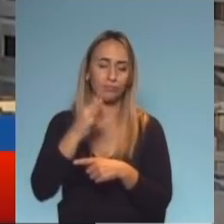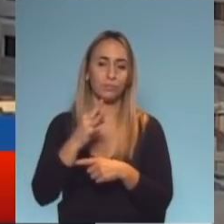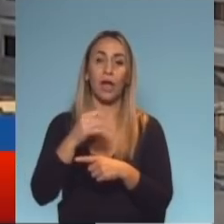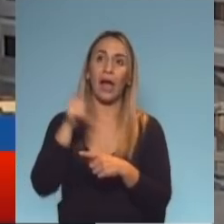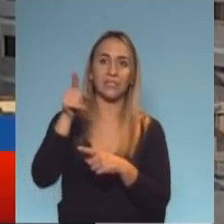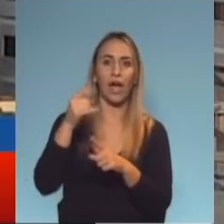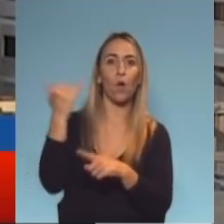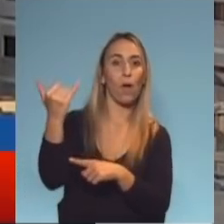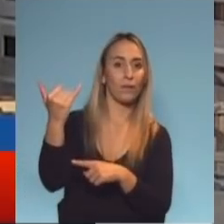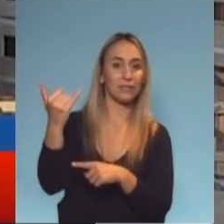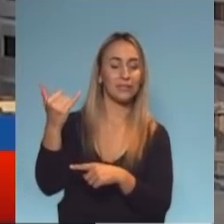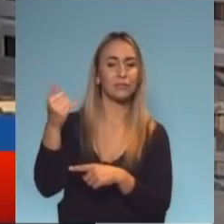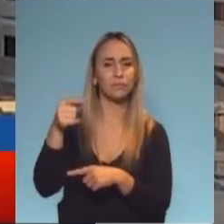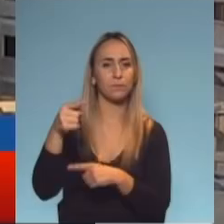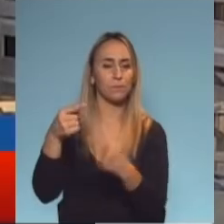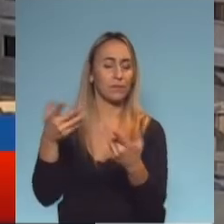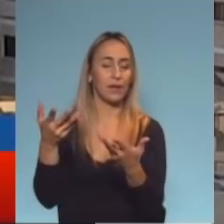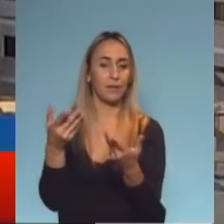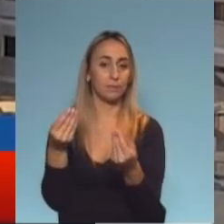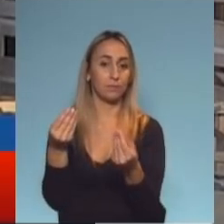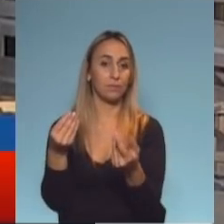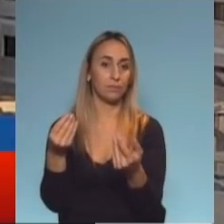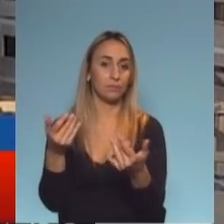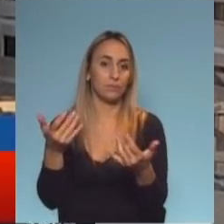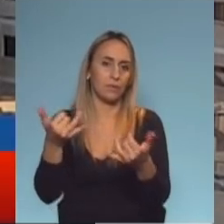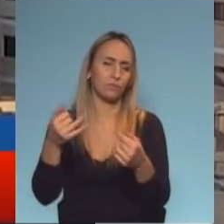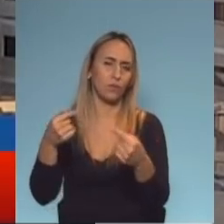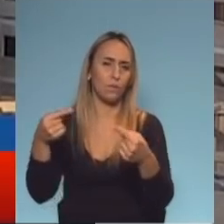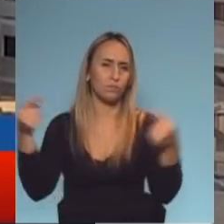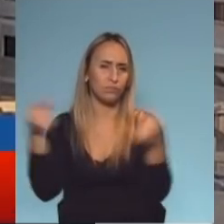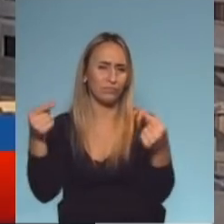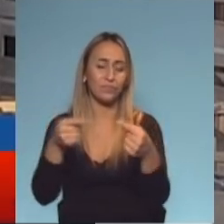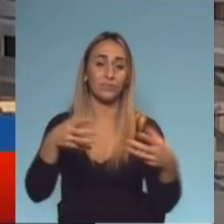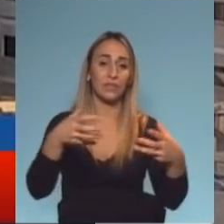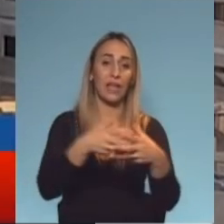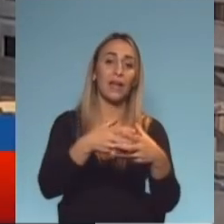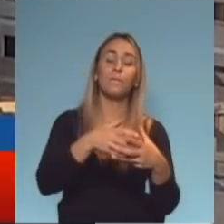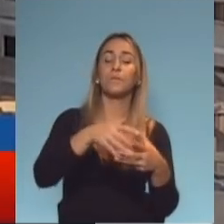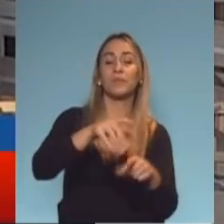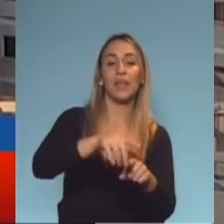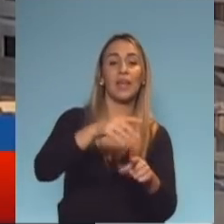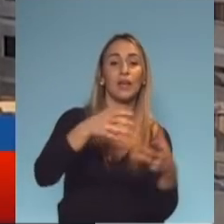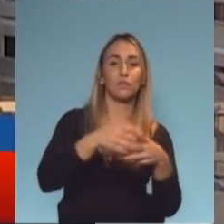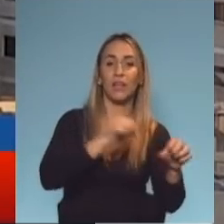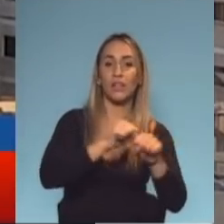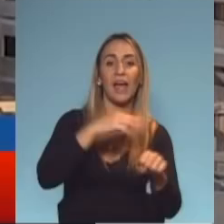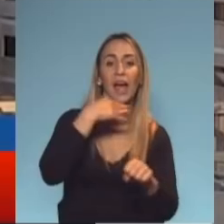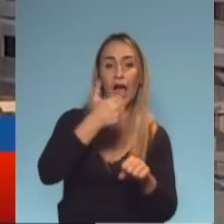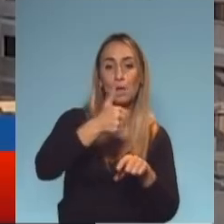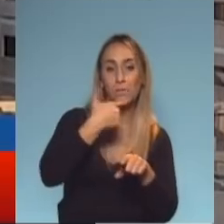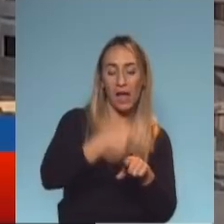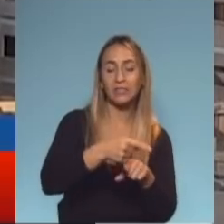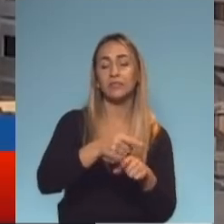allá, donde hay un cruce de mayor cantidad de cohetes de Hamas desde Gaza, mayor cantidad también de ataques aéreos